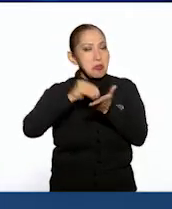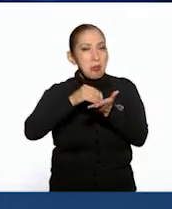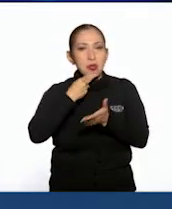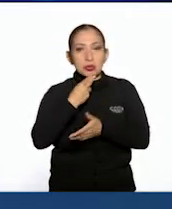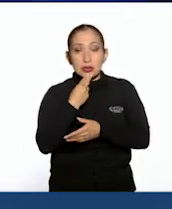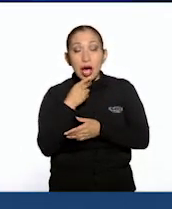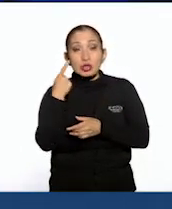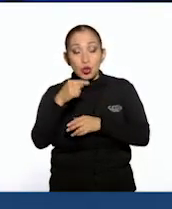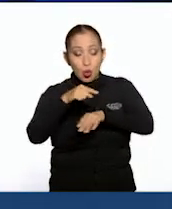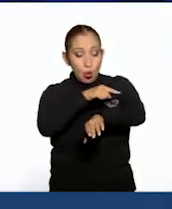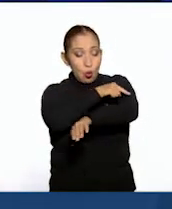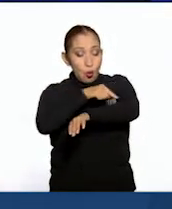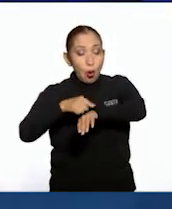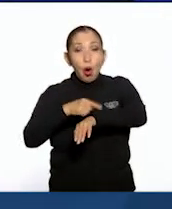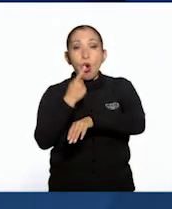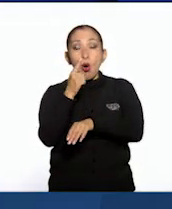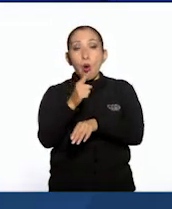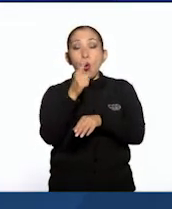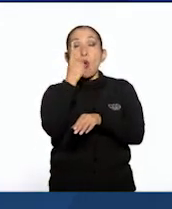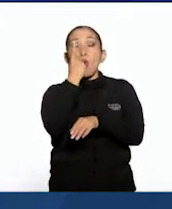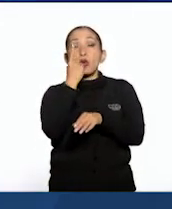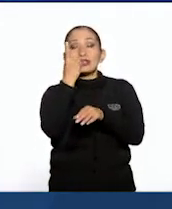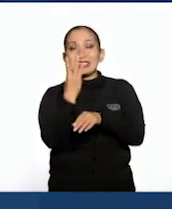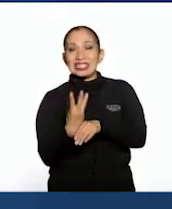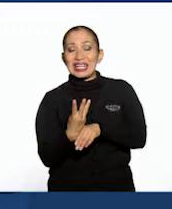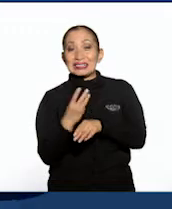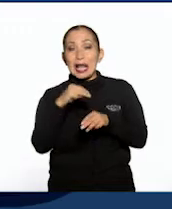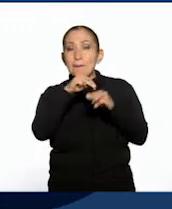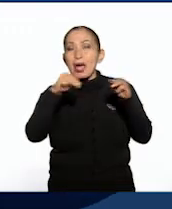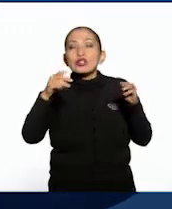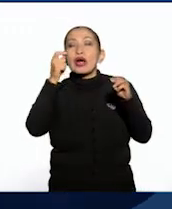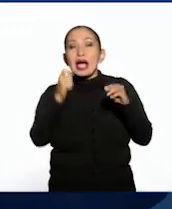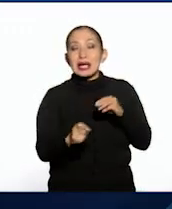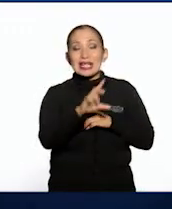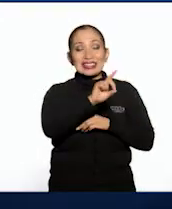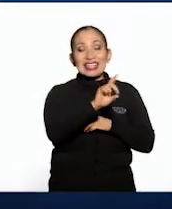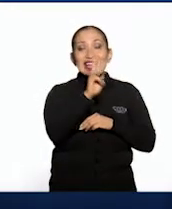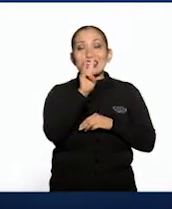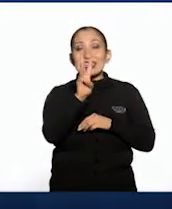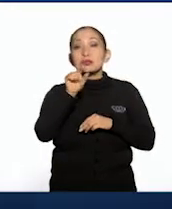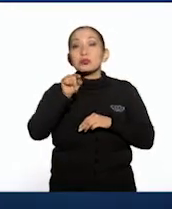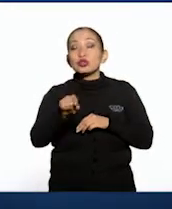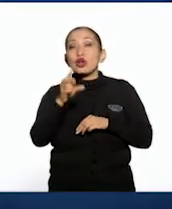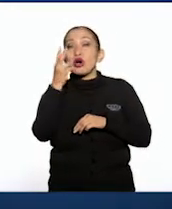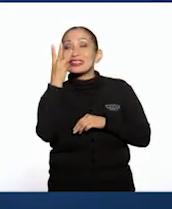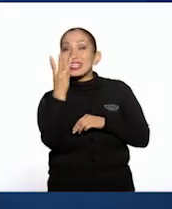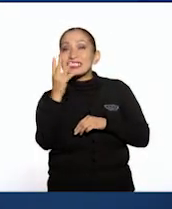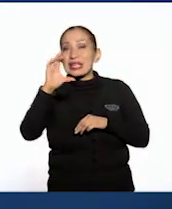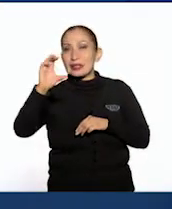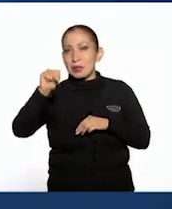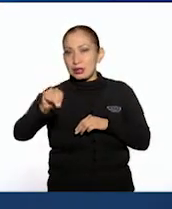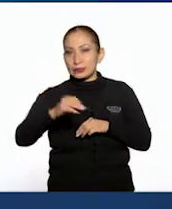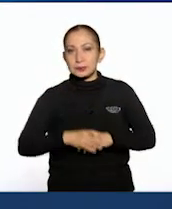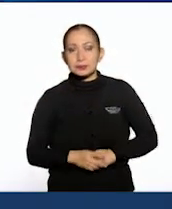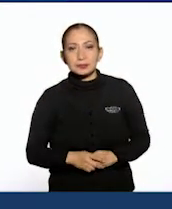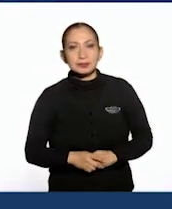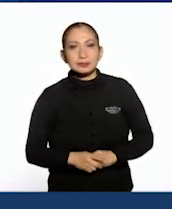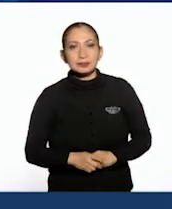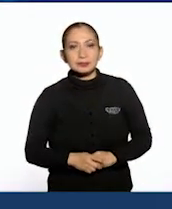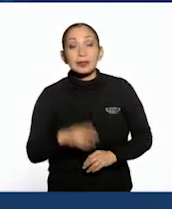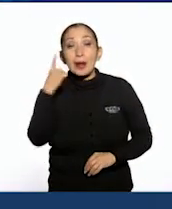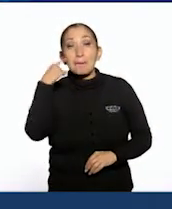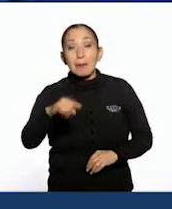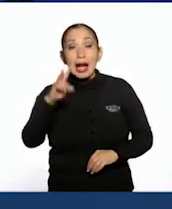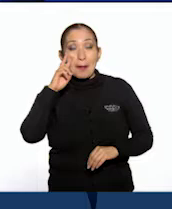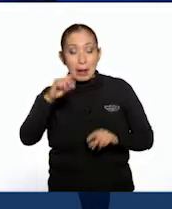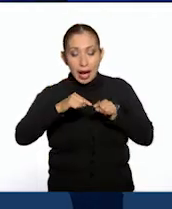Su longitud es de 1/3 de metro, es decir, 33.3 centímetros. Para